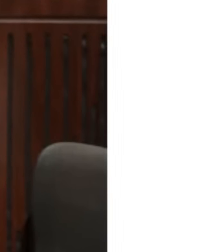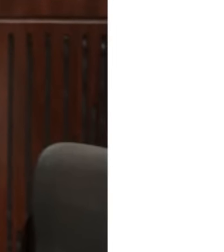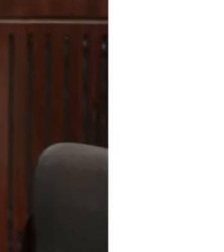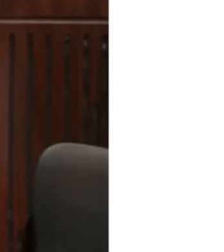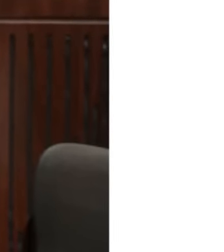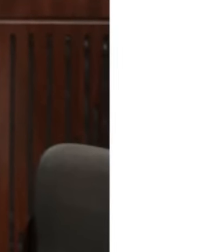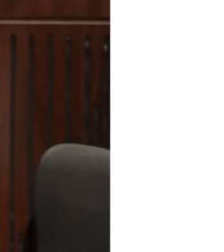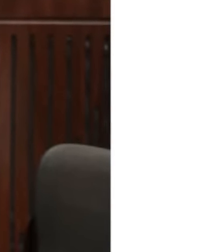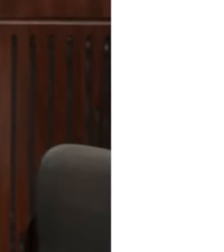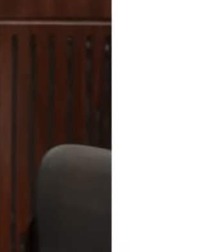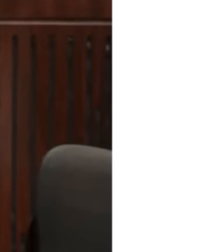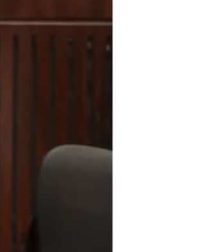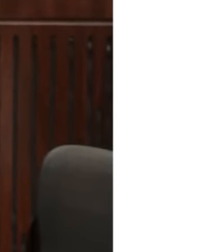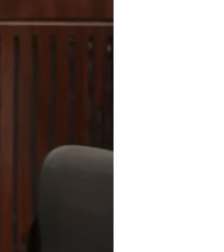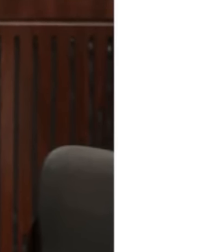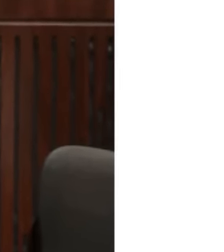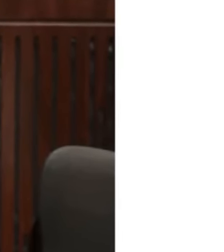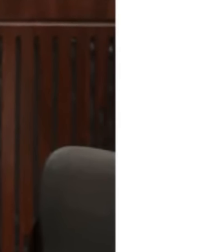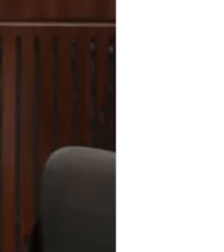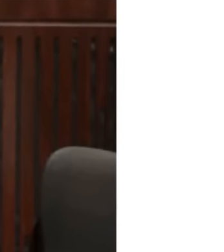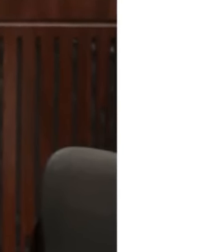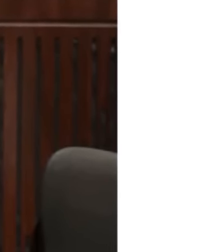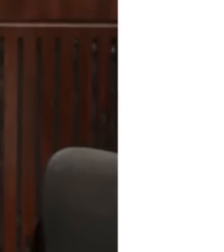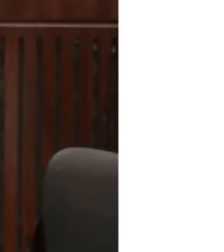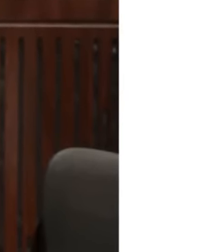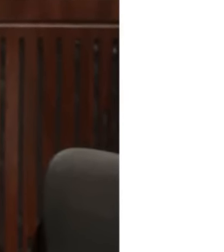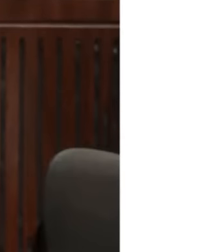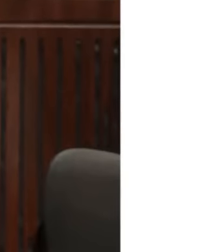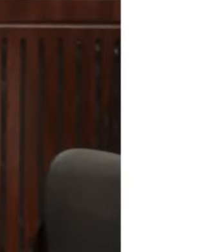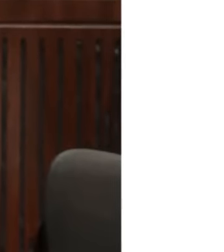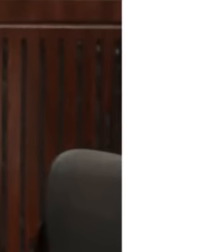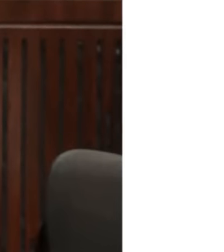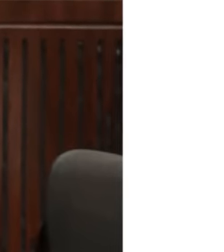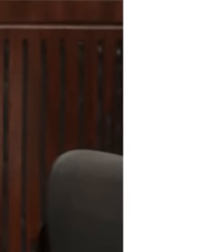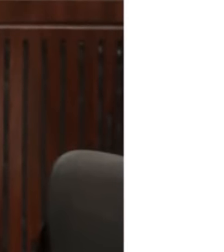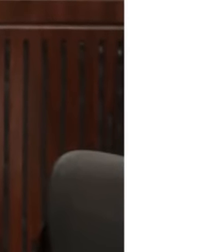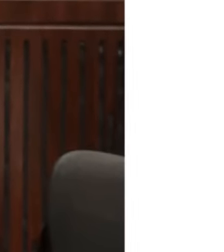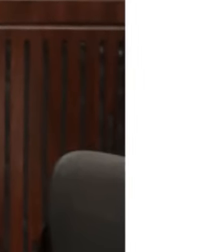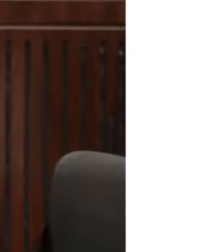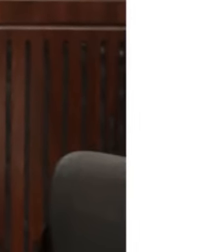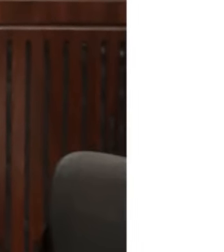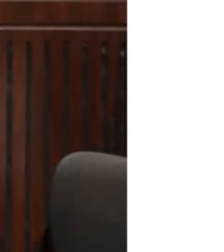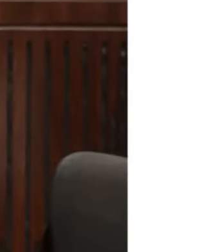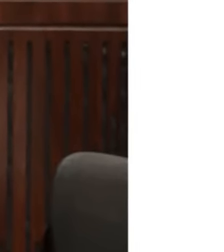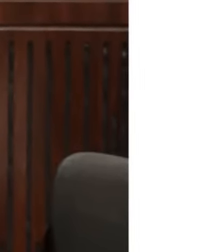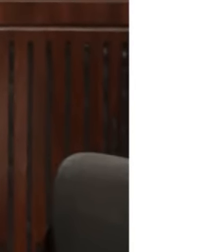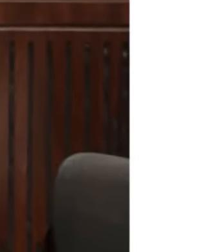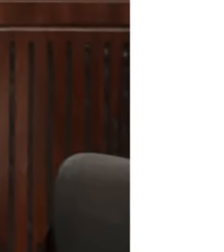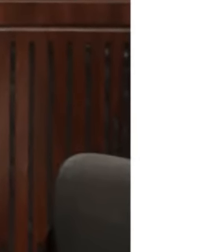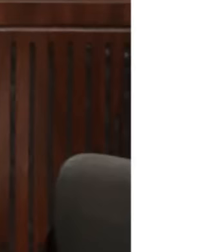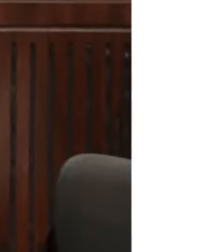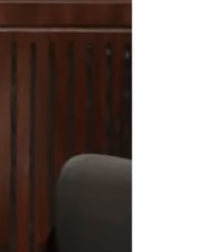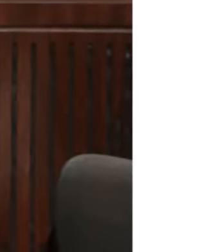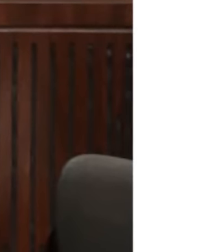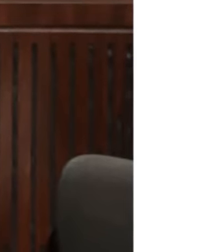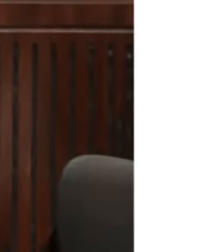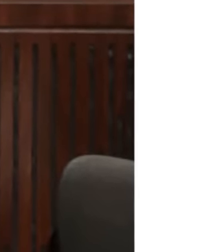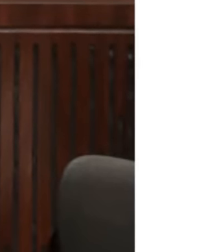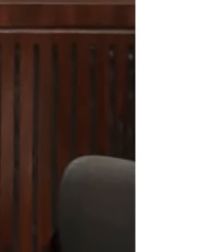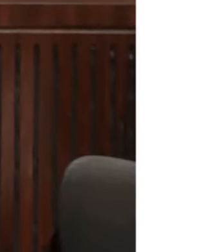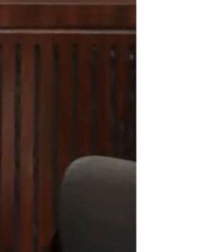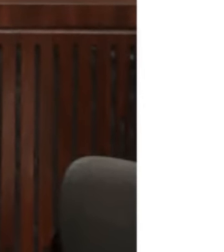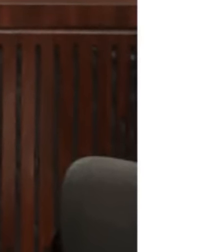que en la Casa de Nariño había un nuevo frente haciendo referencia a grupos guerrilleros. Sus palabras provocaron un tsunami en el Congreso, como lo